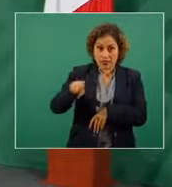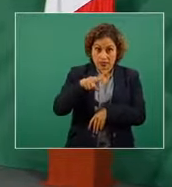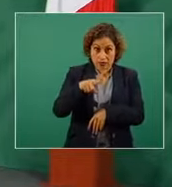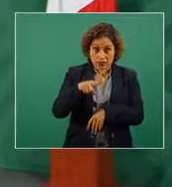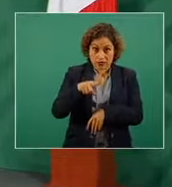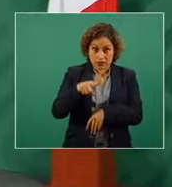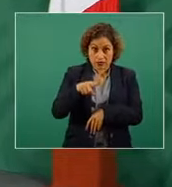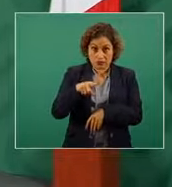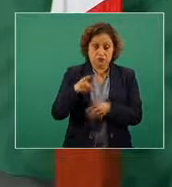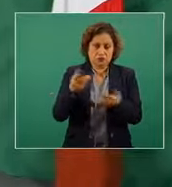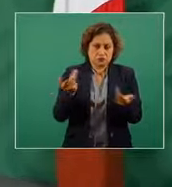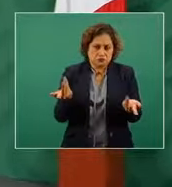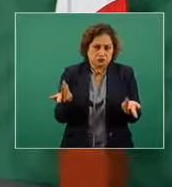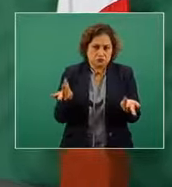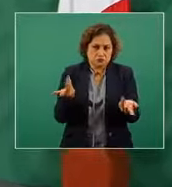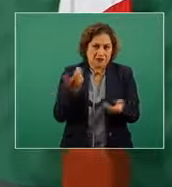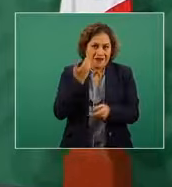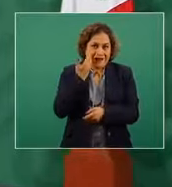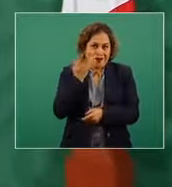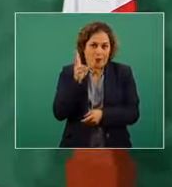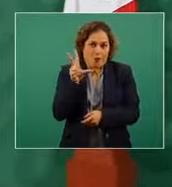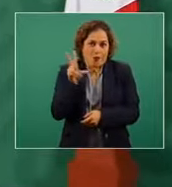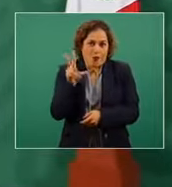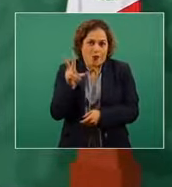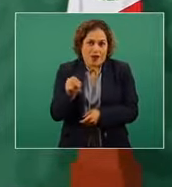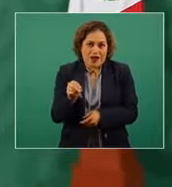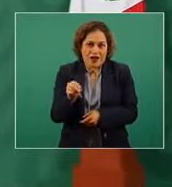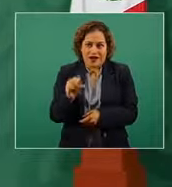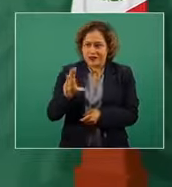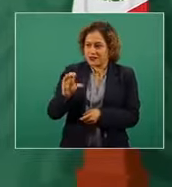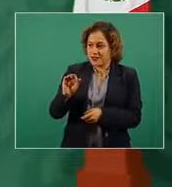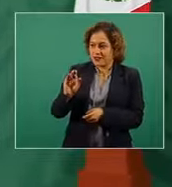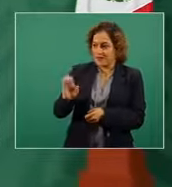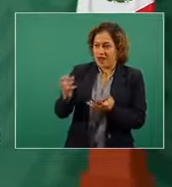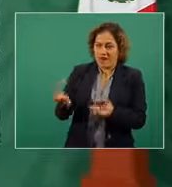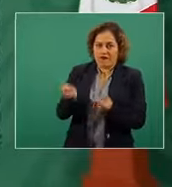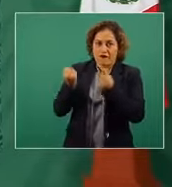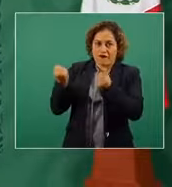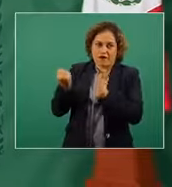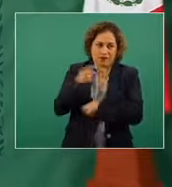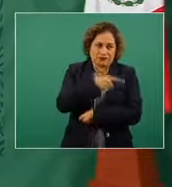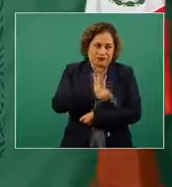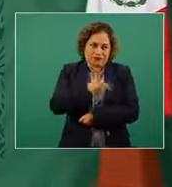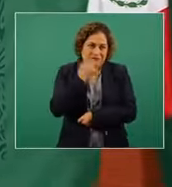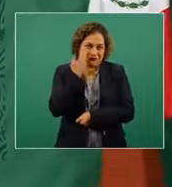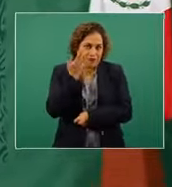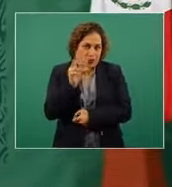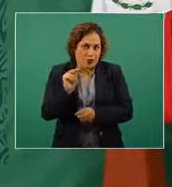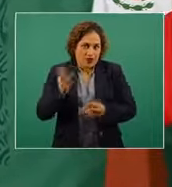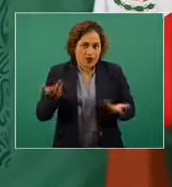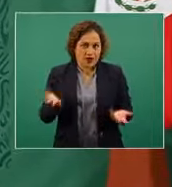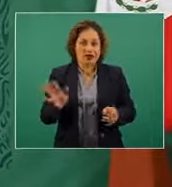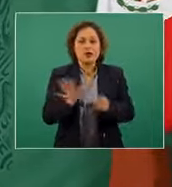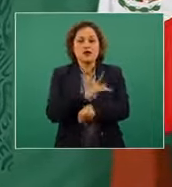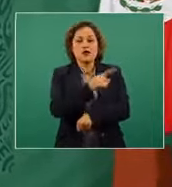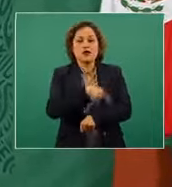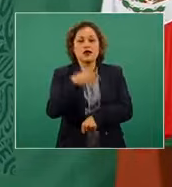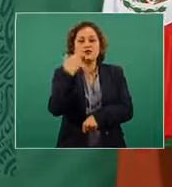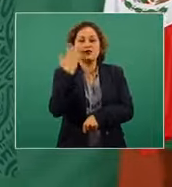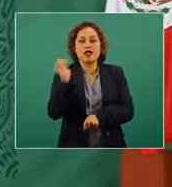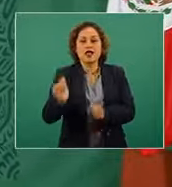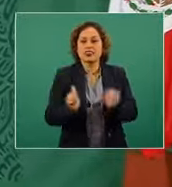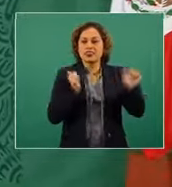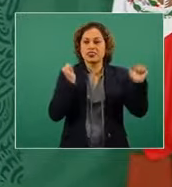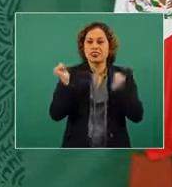que se fortalezca la Comisión Federal de Electricidad, porque lo que quieren ellos es quedarse con todo el mercado de